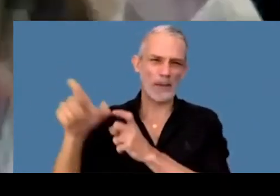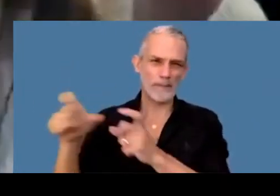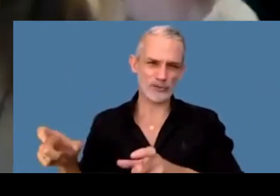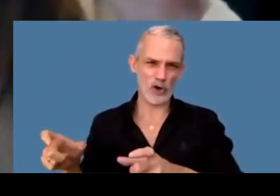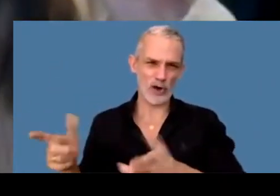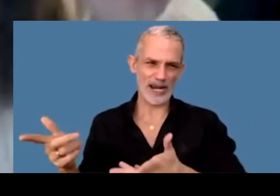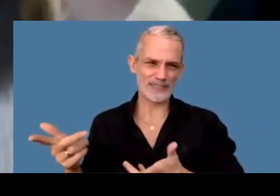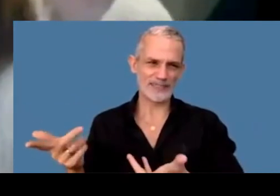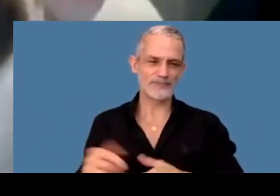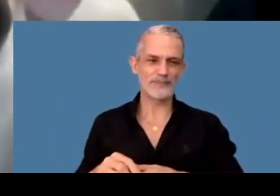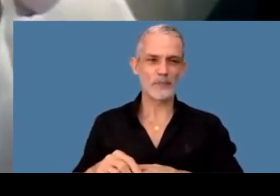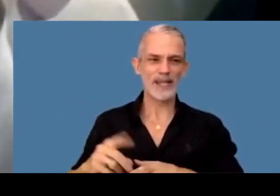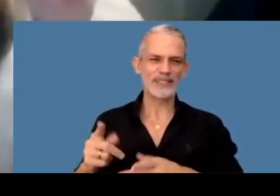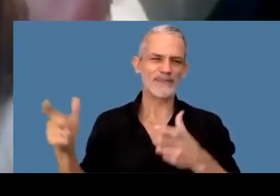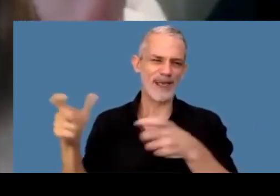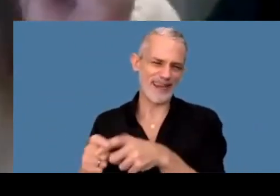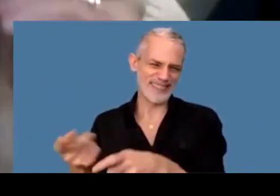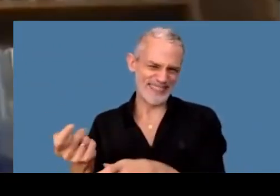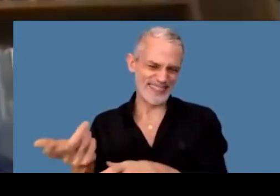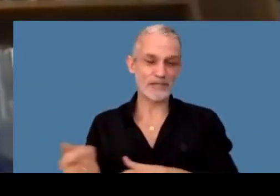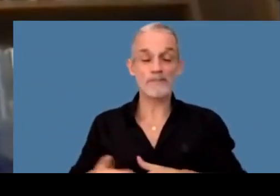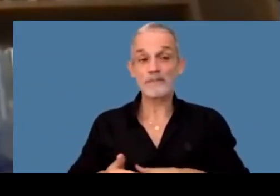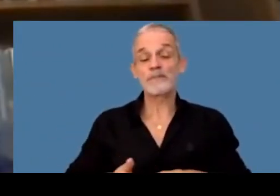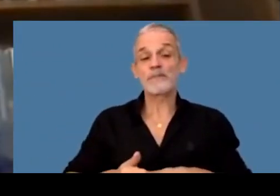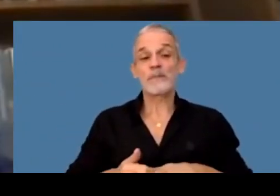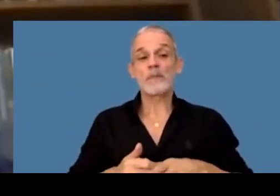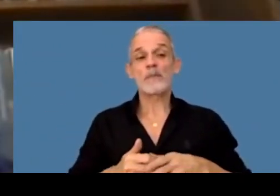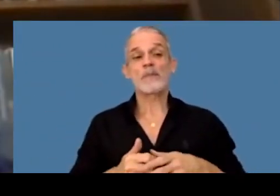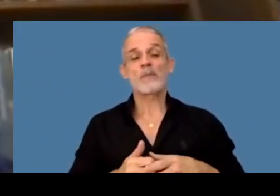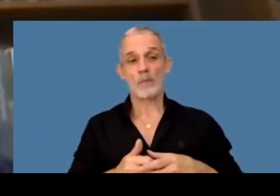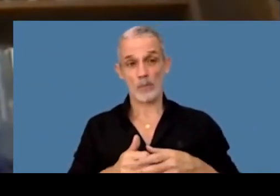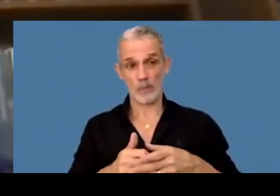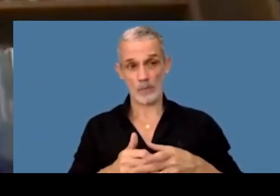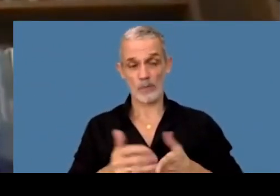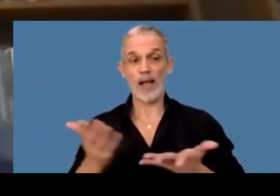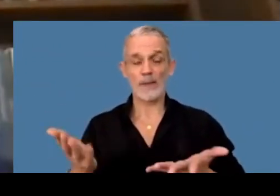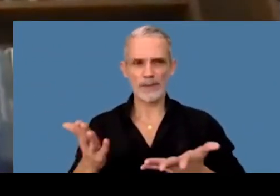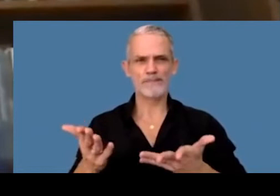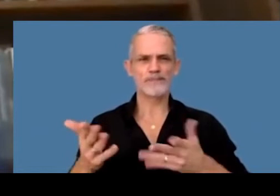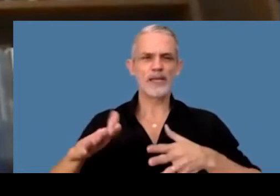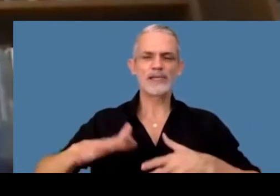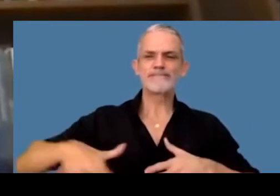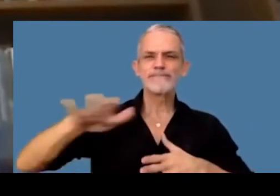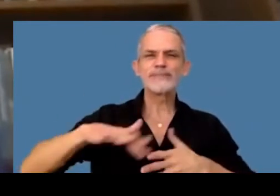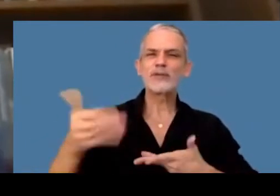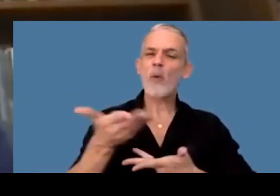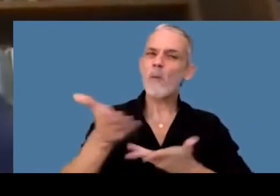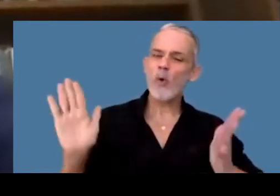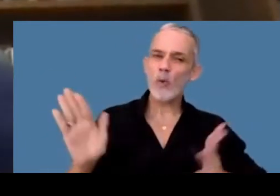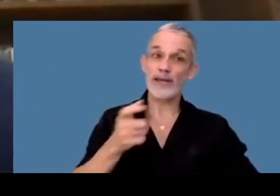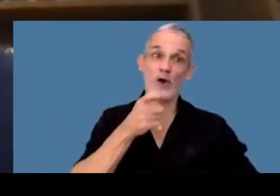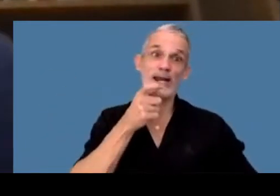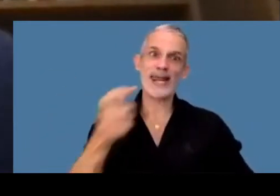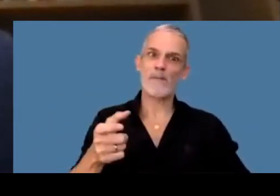nada, es chiquita. En el caso del sector público, cuando uno da la respuesta, tiene que hacer